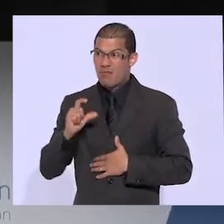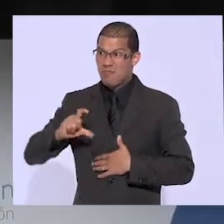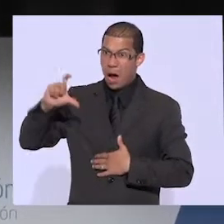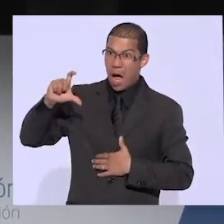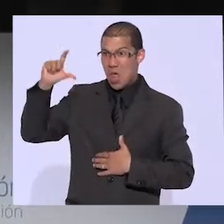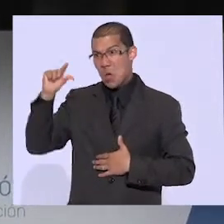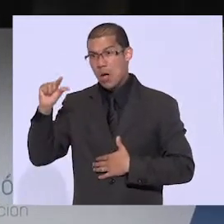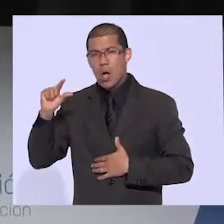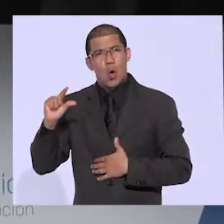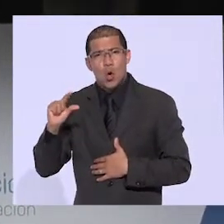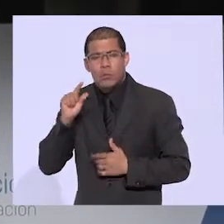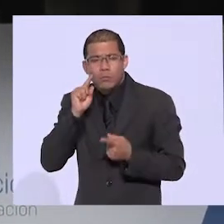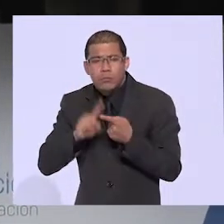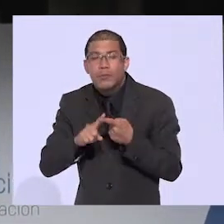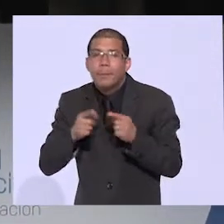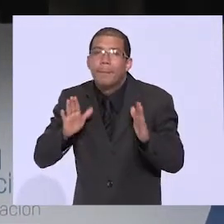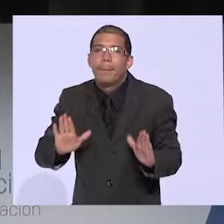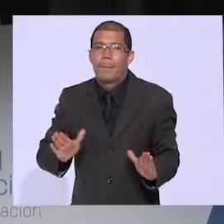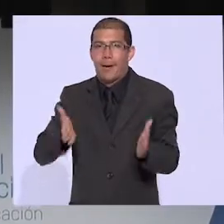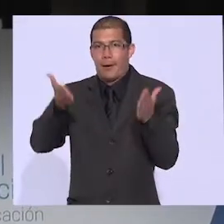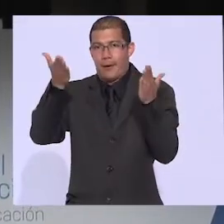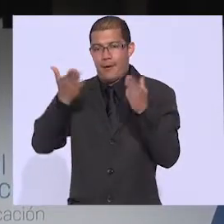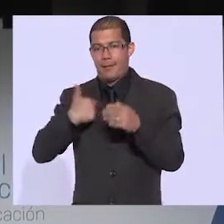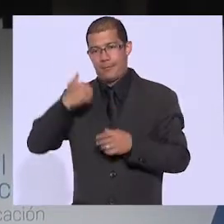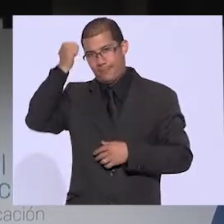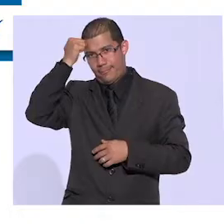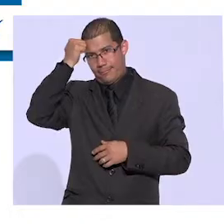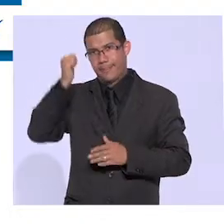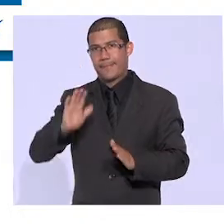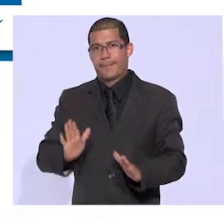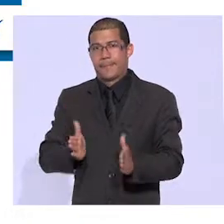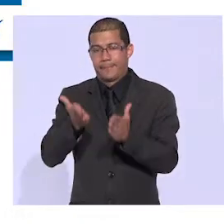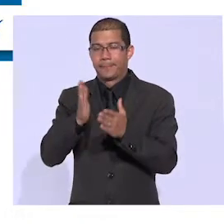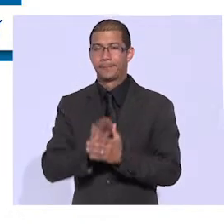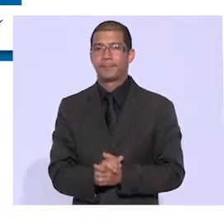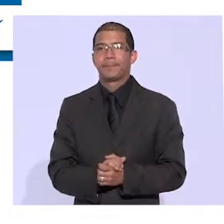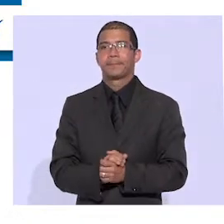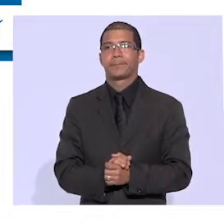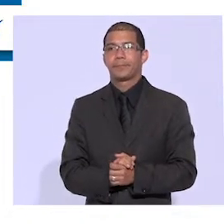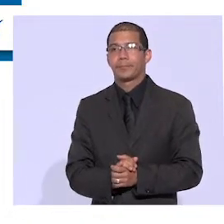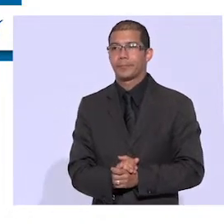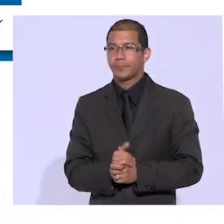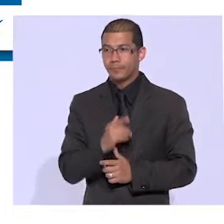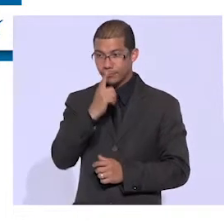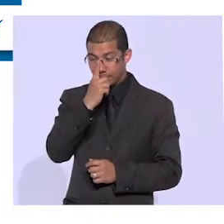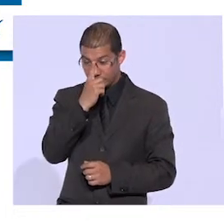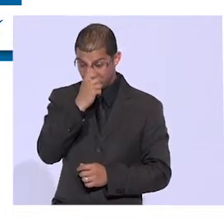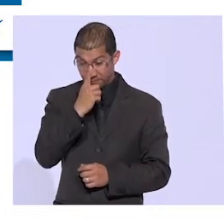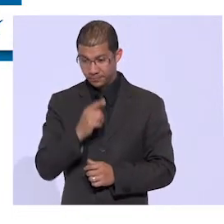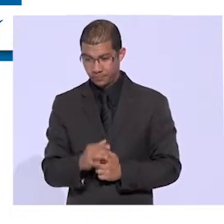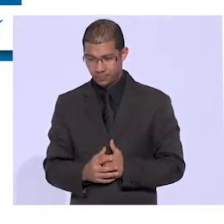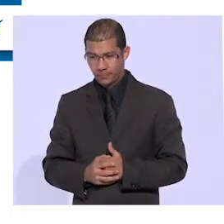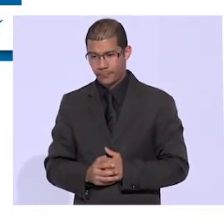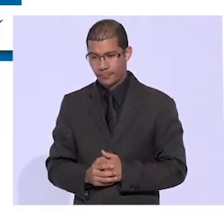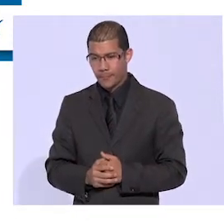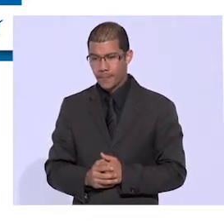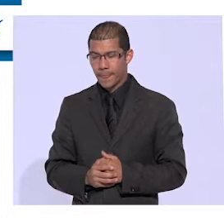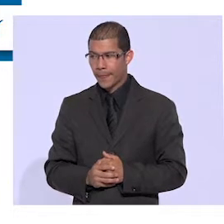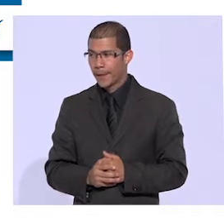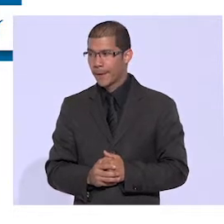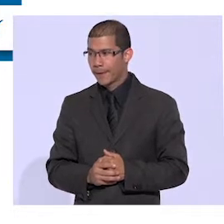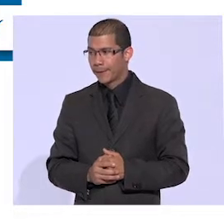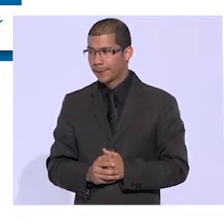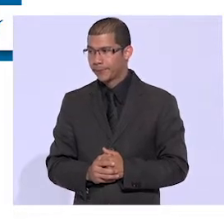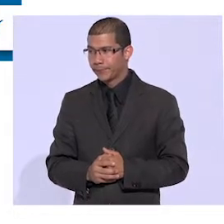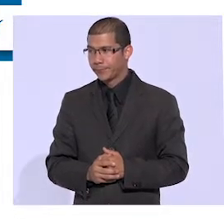sino evaluarnos para mejorar como profesores, como docentes. Bien, los datos utilizados. Hay muchas